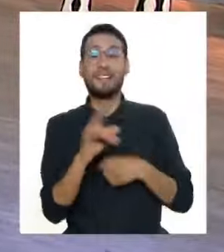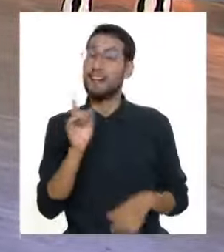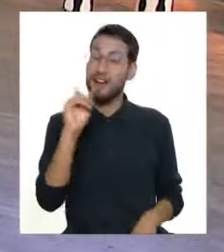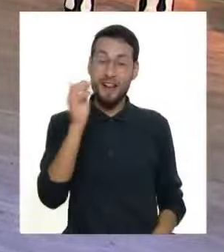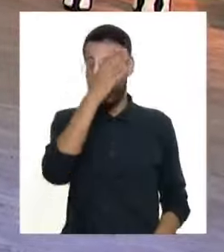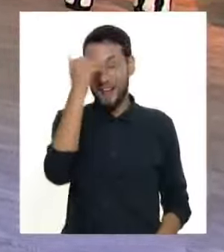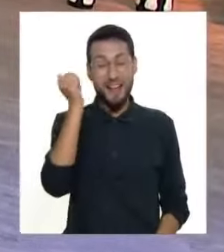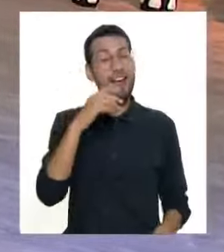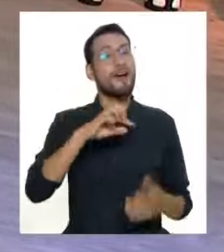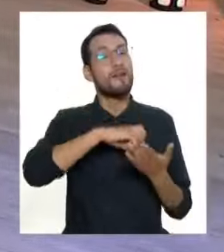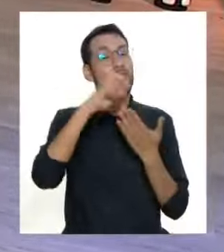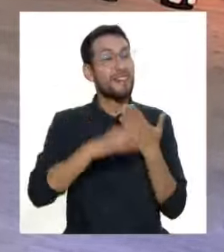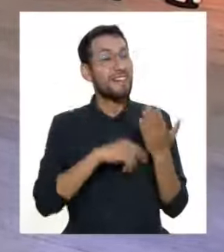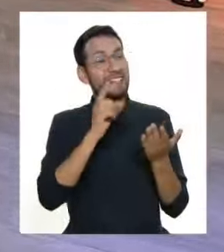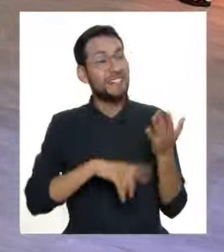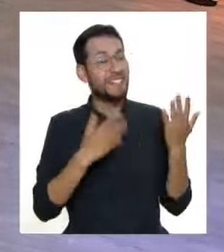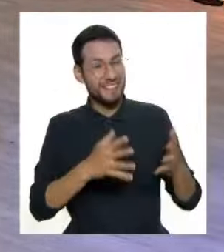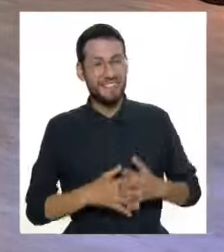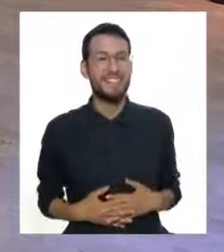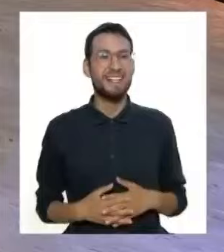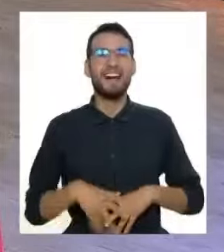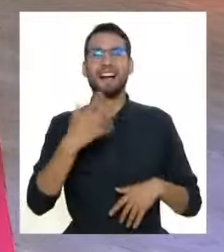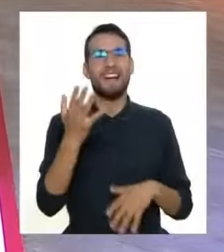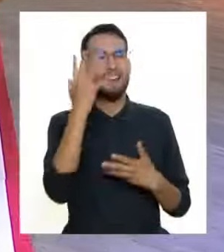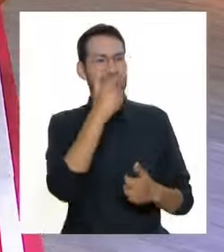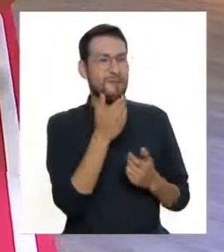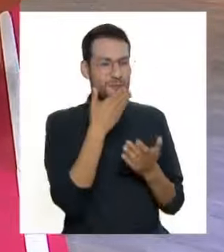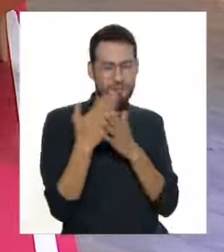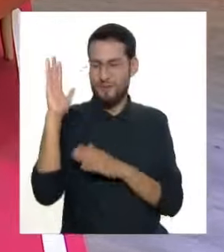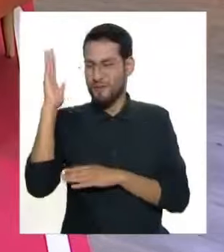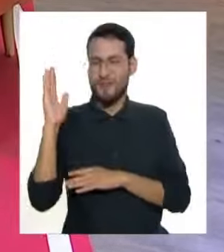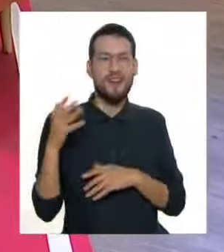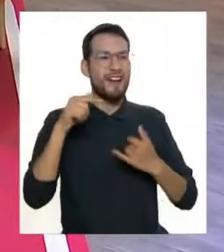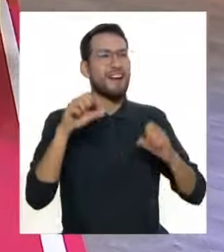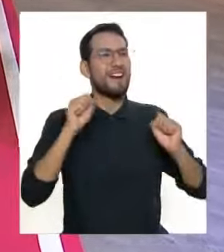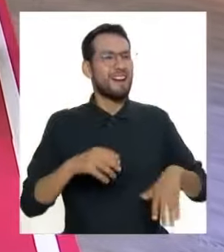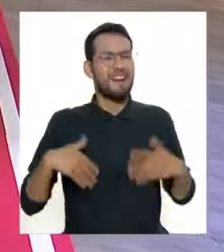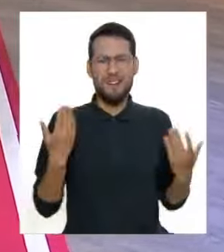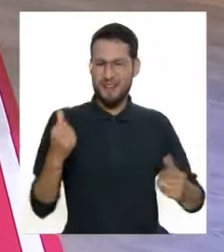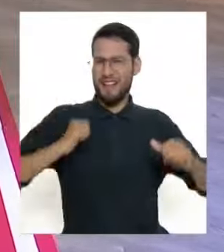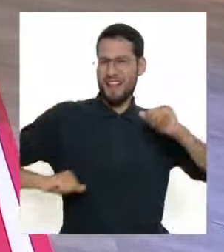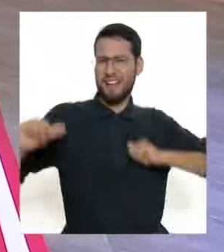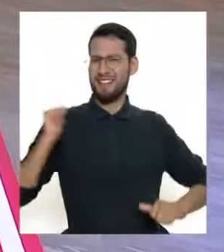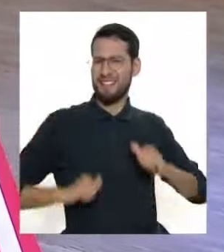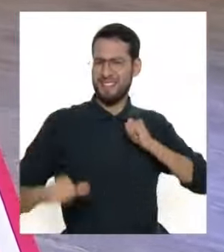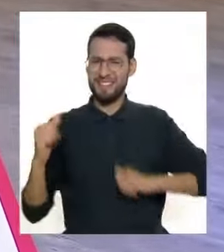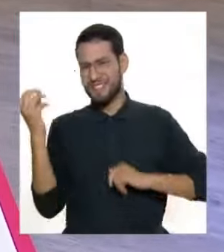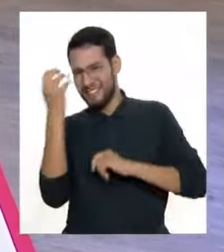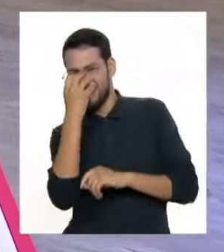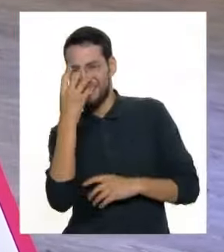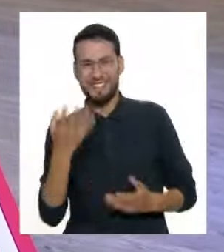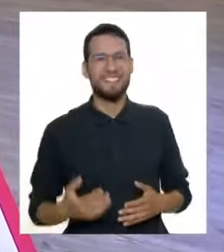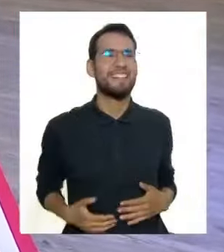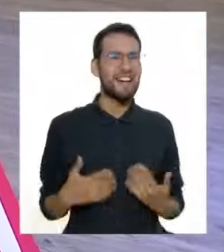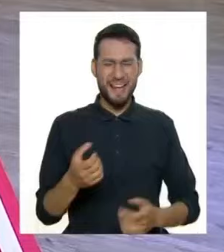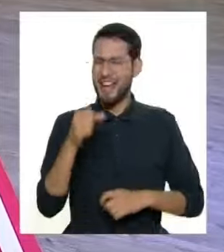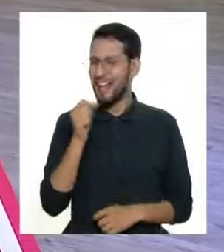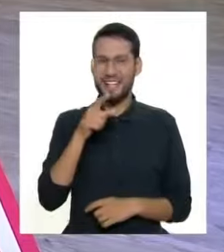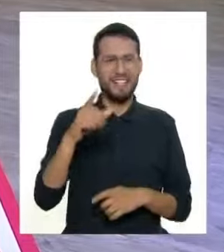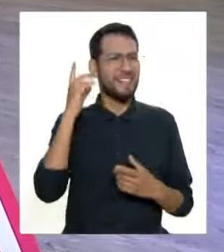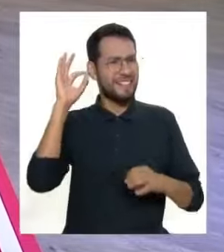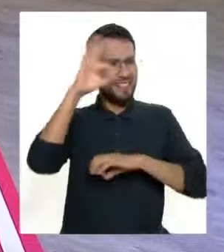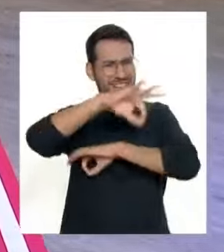podemos empezar el programa sin la bellísima modelo, bailarina, actriz, comediante,